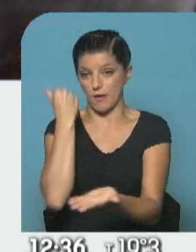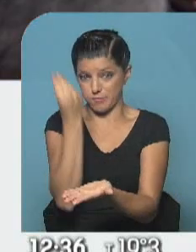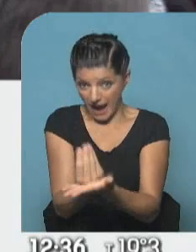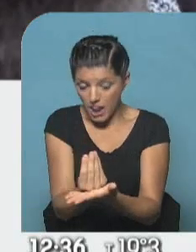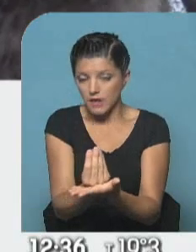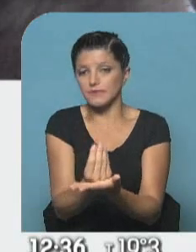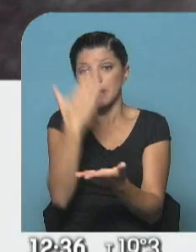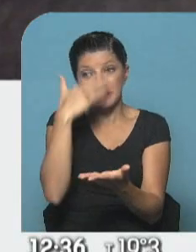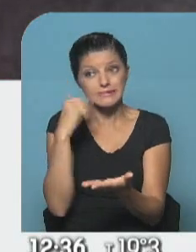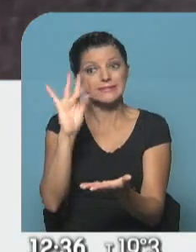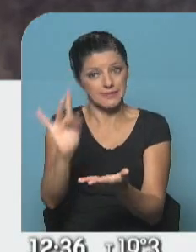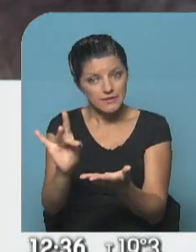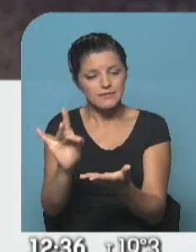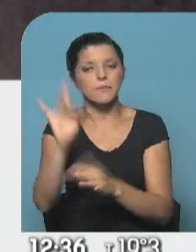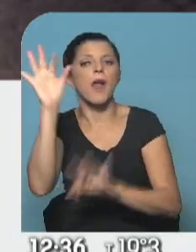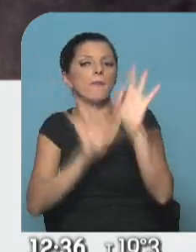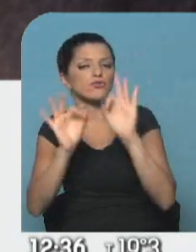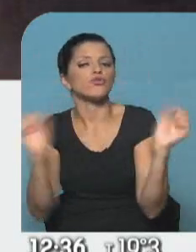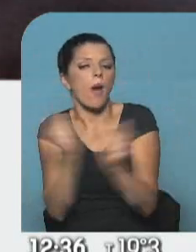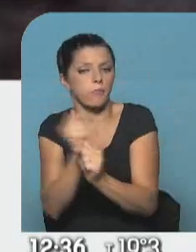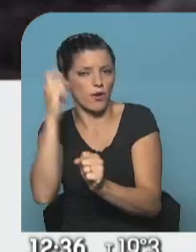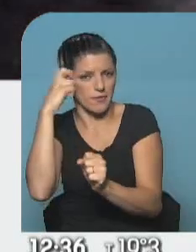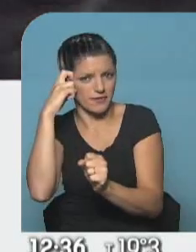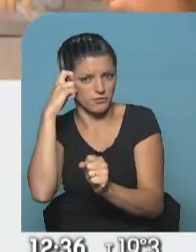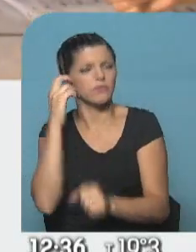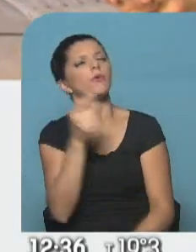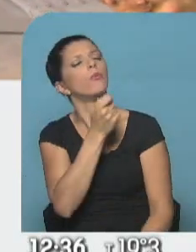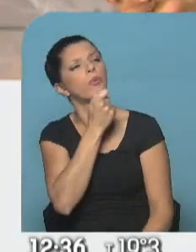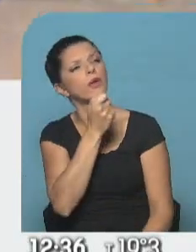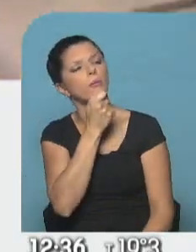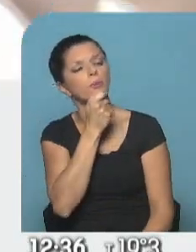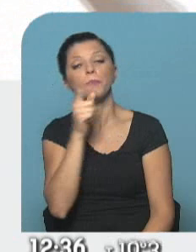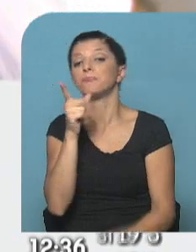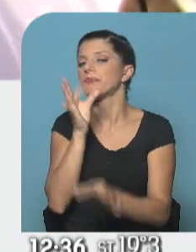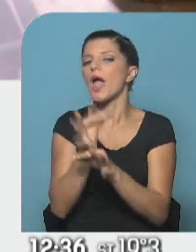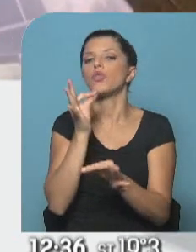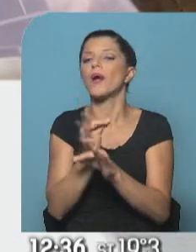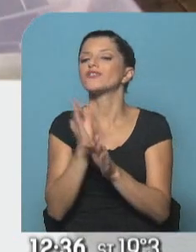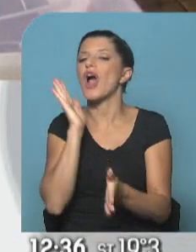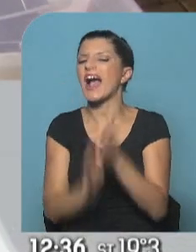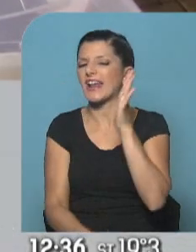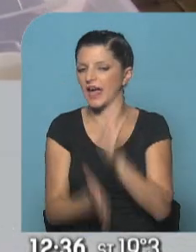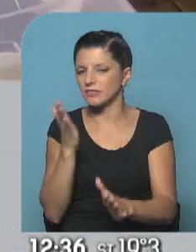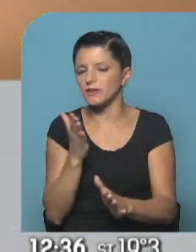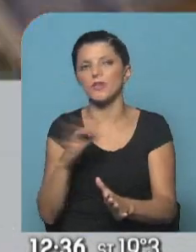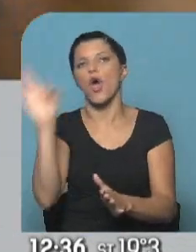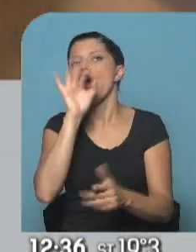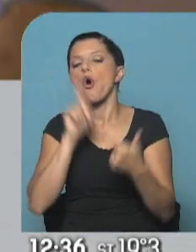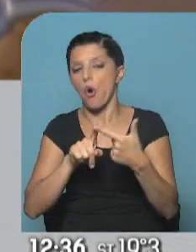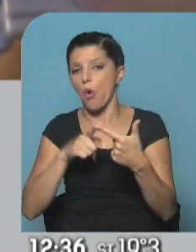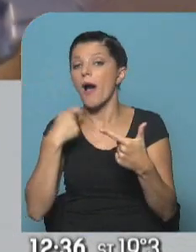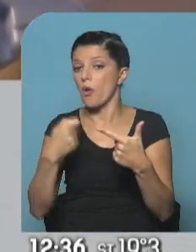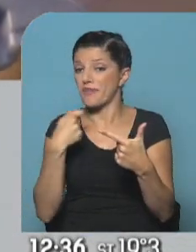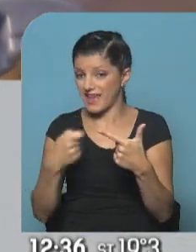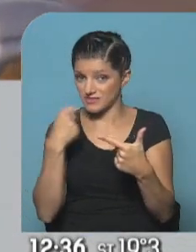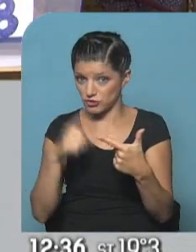para encarar proyectos. ¿Cómo cuáles? Por ejemplo, la gratuidad del sistema educativo, o también qué hacer con los fondos de pensión, que se convirtió en